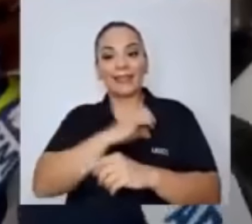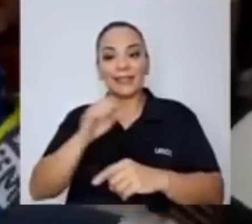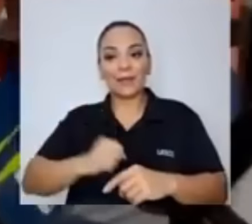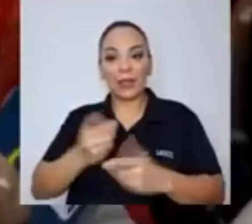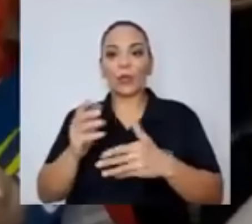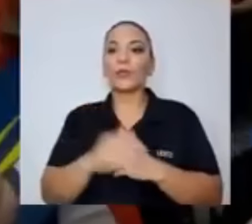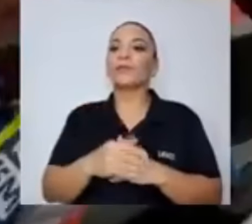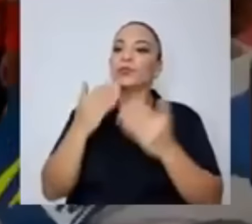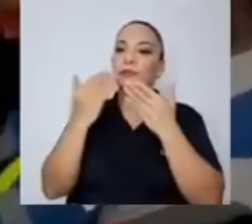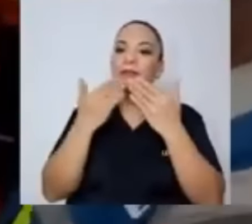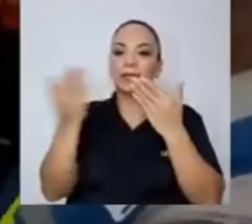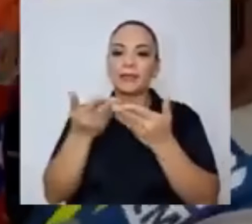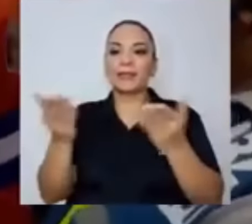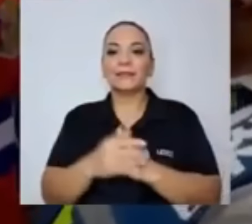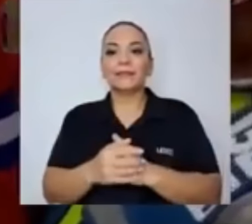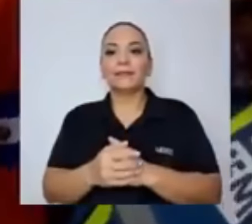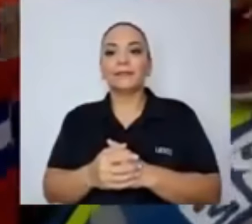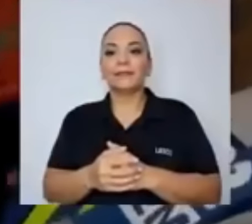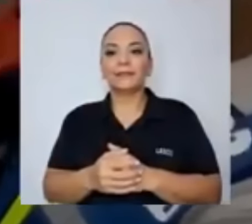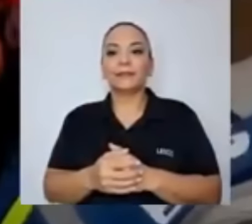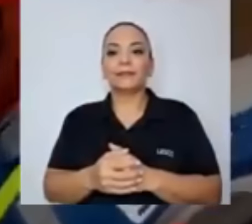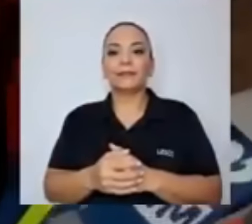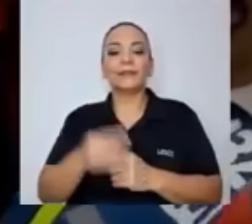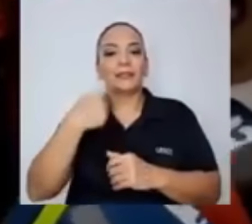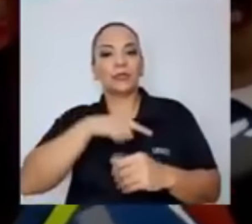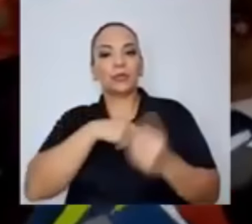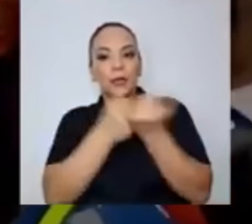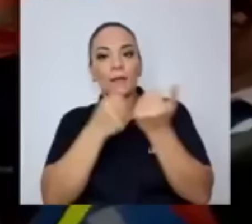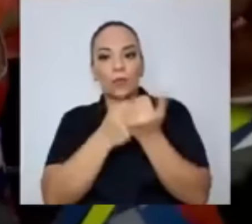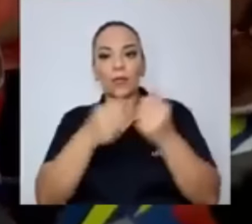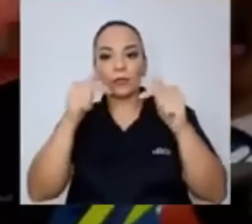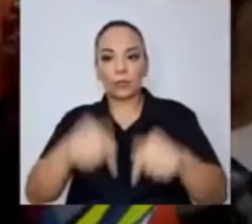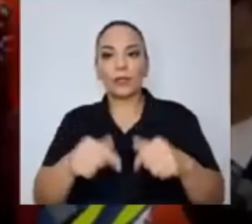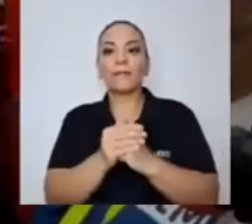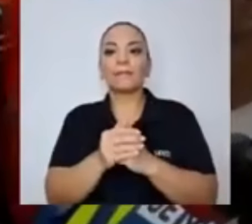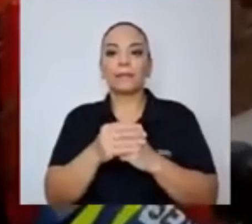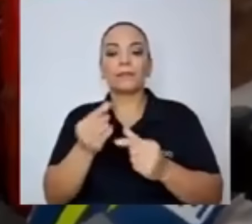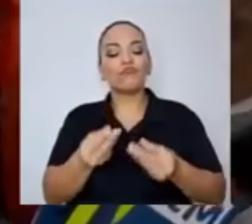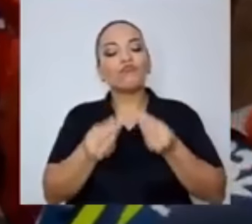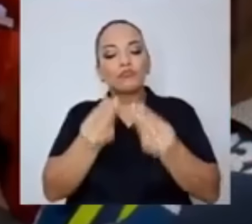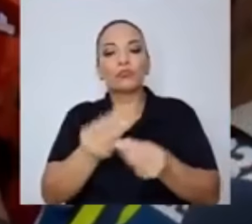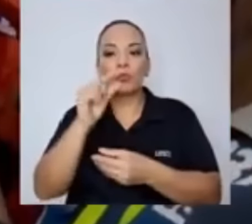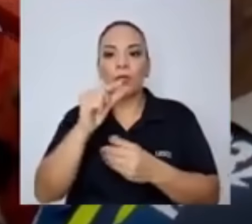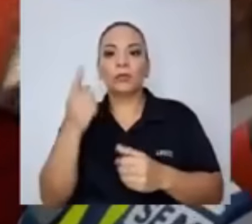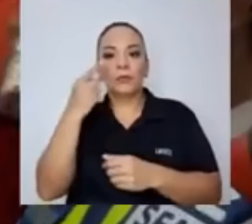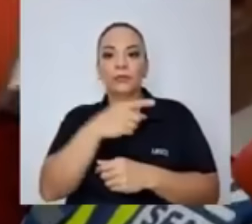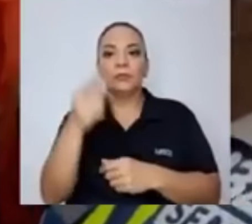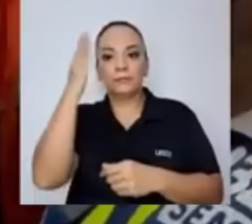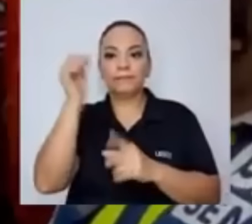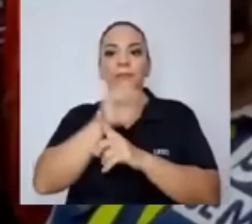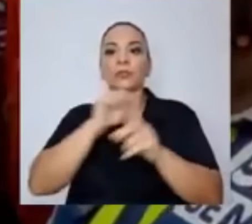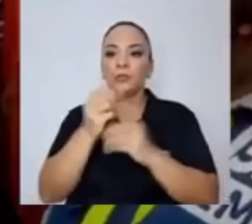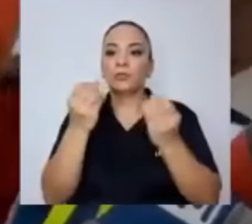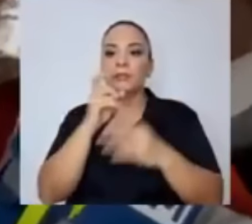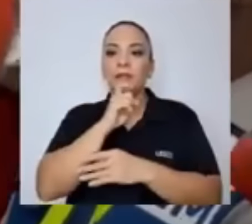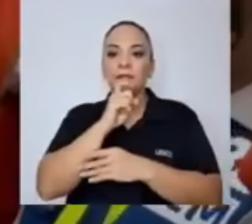verdad. Muchísimas gracias. Aquí, apoyándoles, compartiendo con ustedes, dando nuestro pequeño granito de arena. Sé que ha sido una circunstancia bastante difícil,